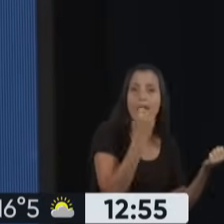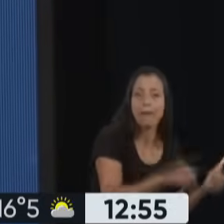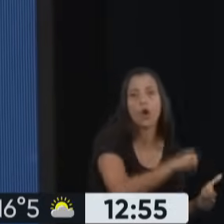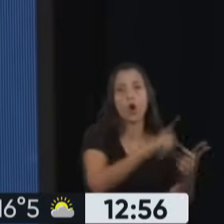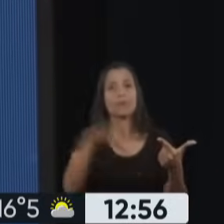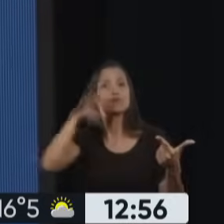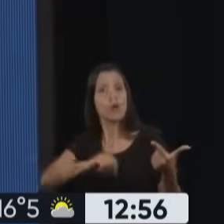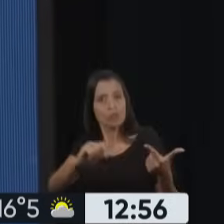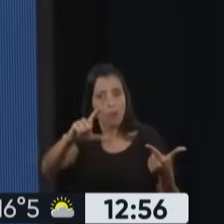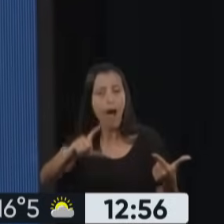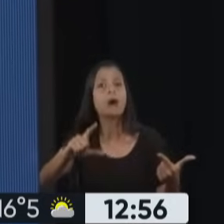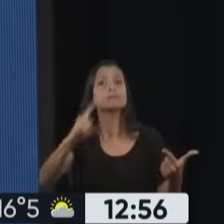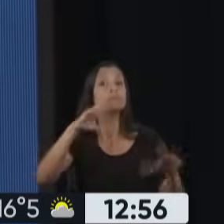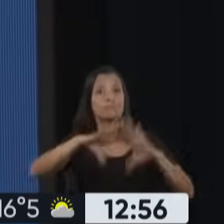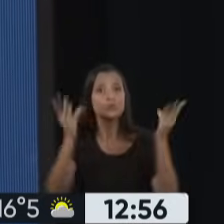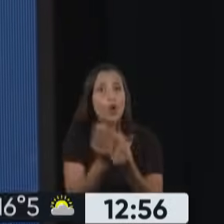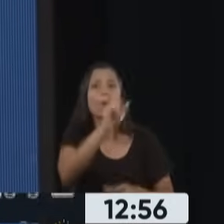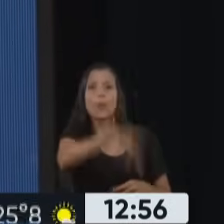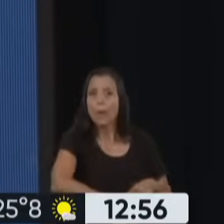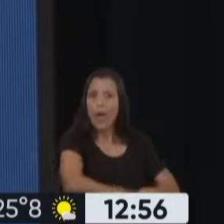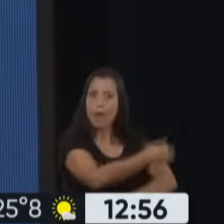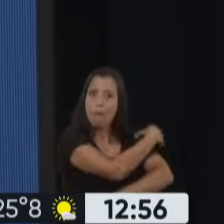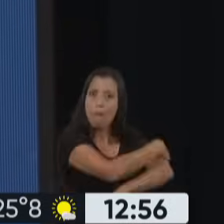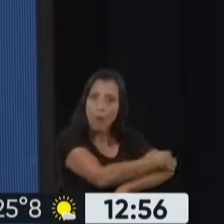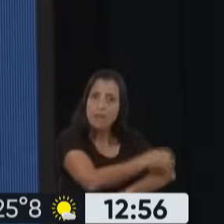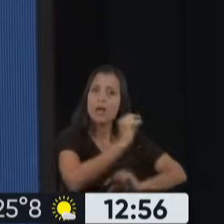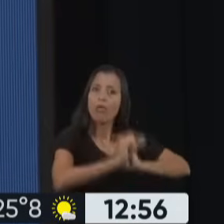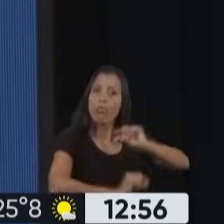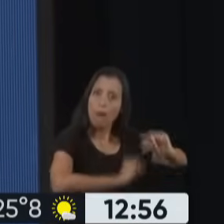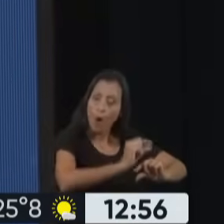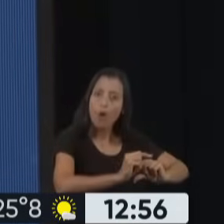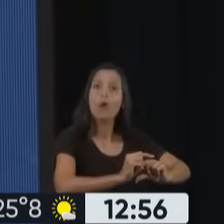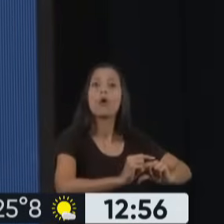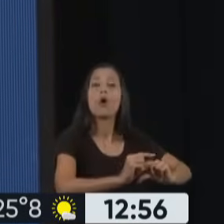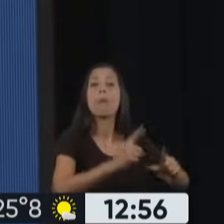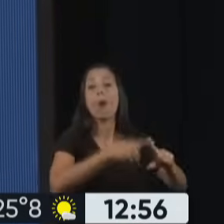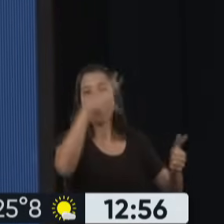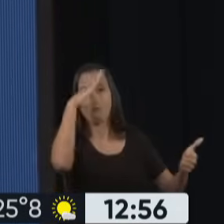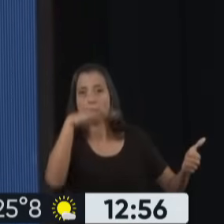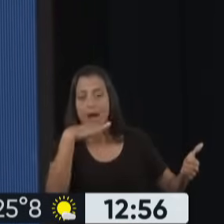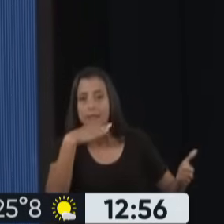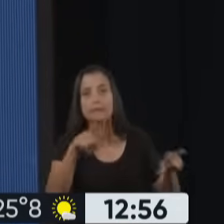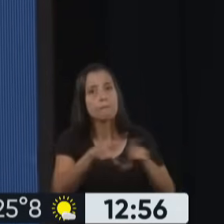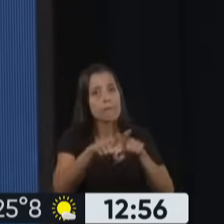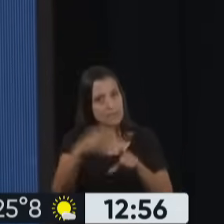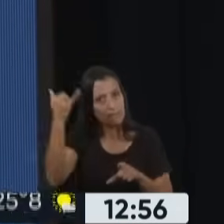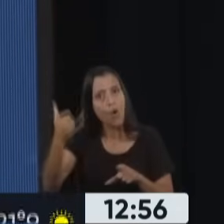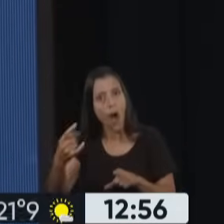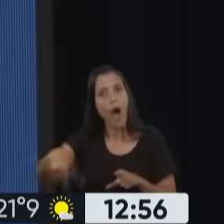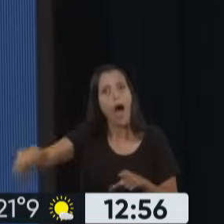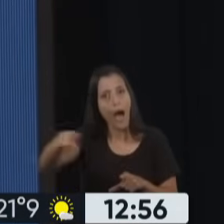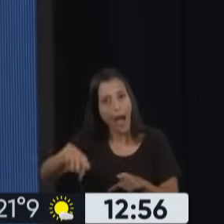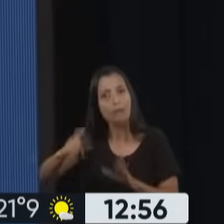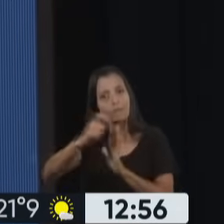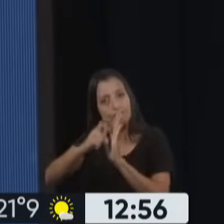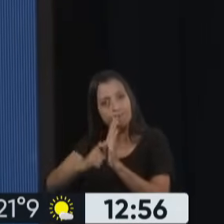reales, hizo que la pobreza medida en la frecuencia mensual, que también está en los trabajos de González